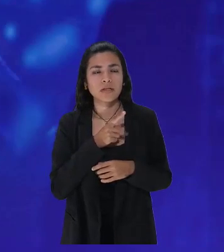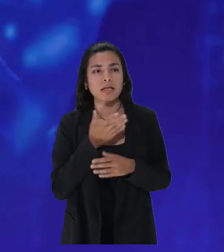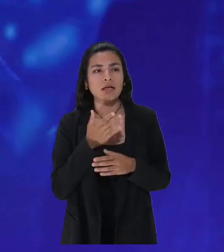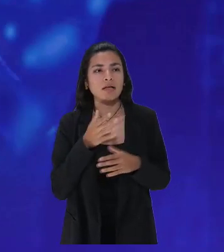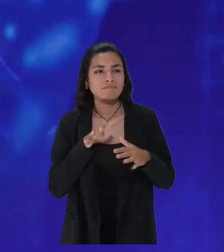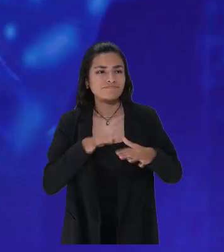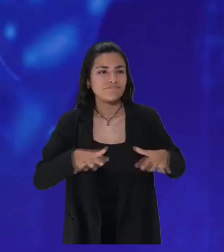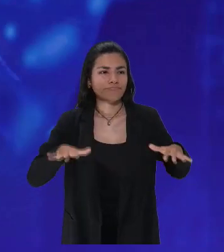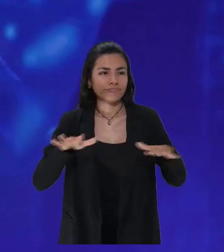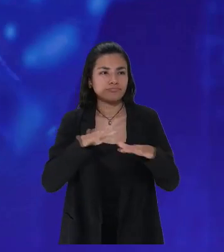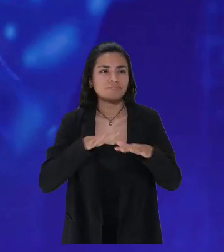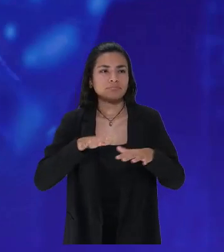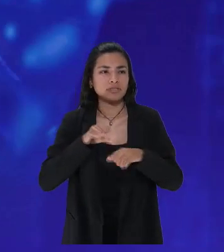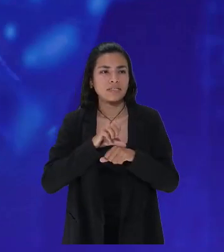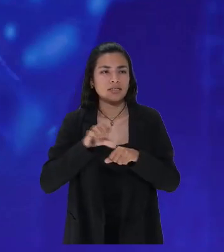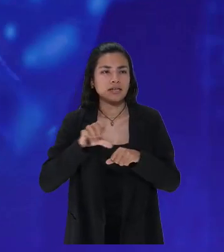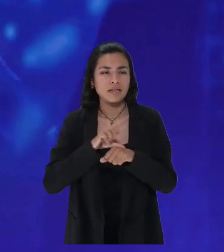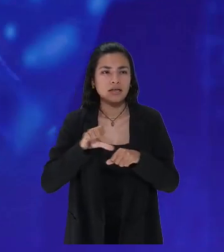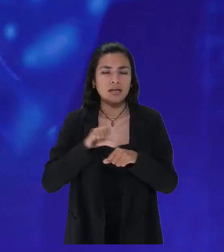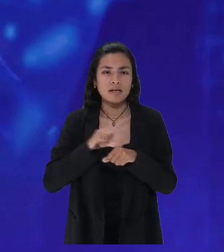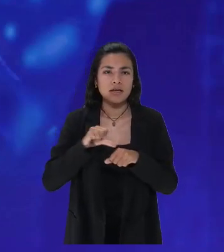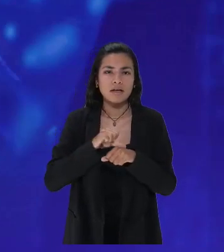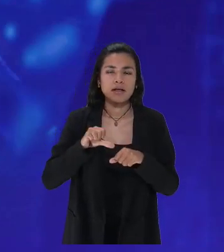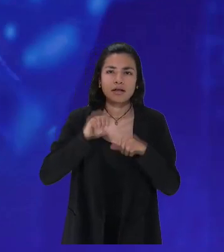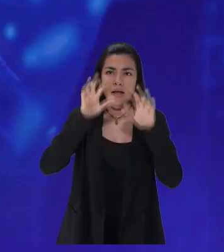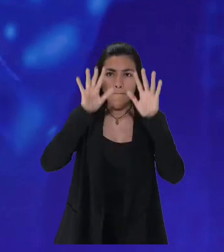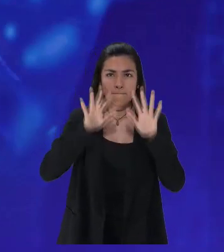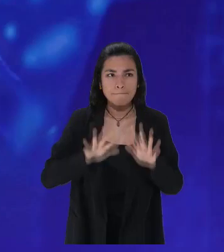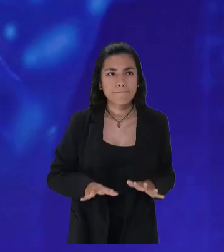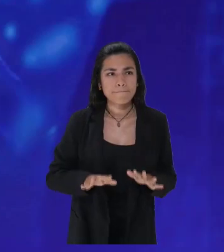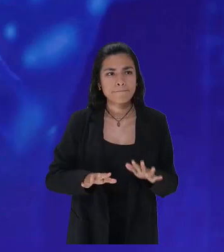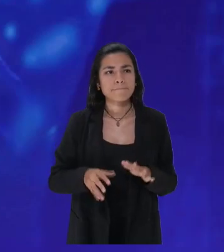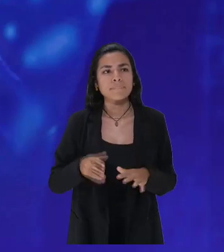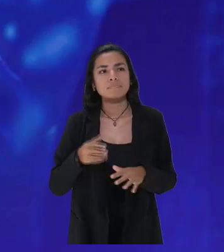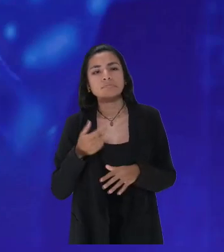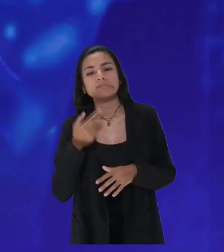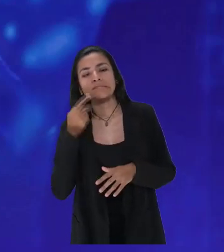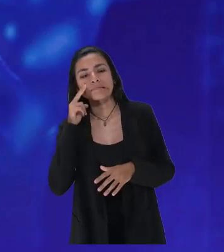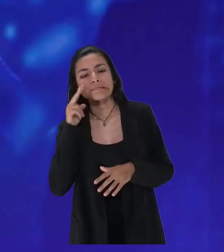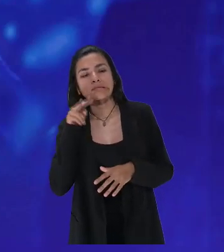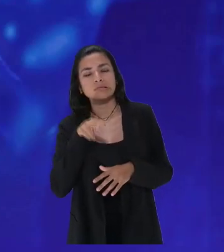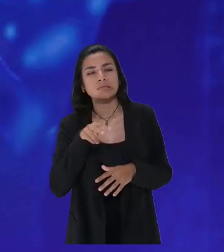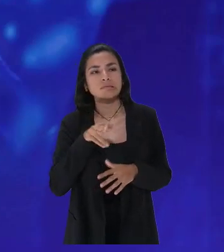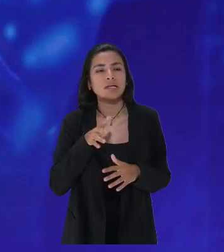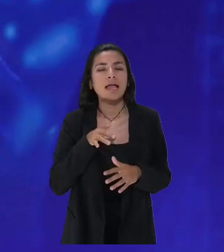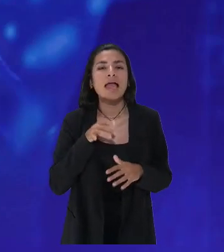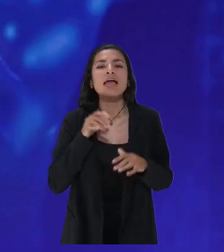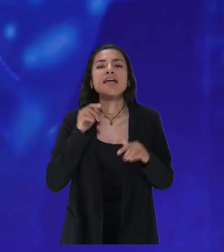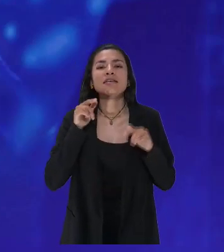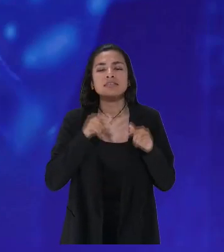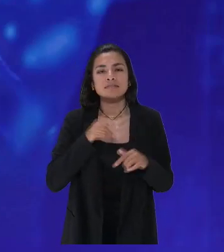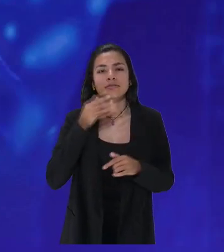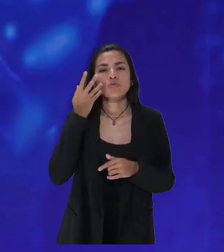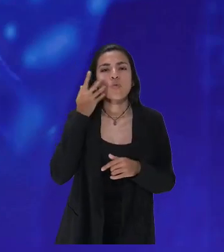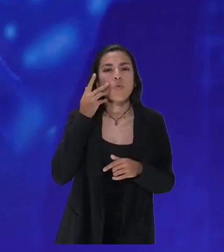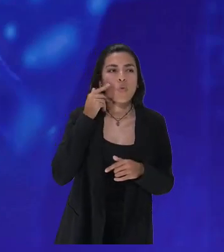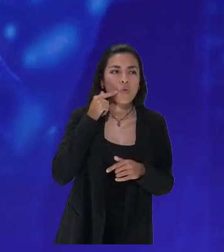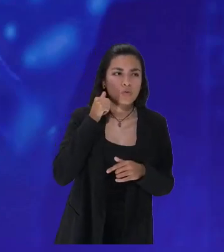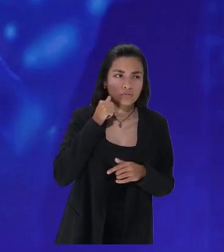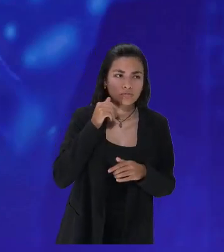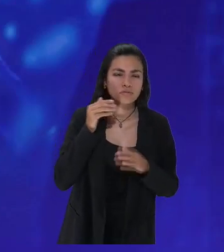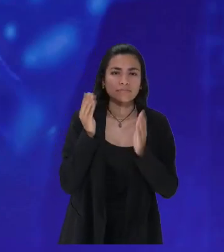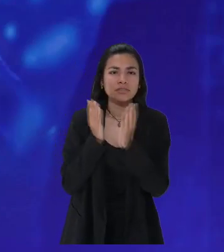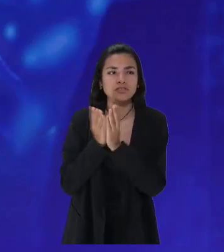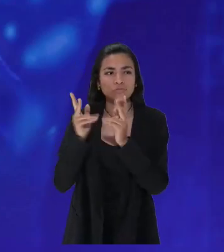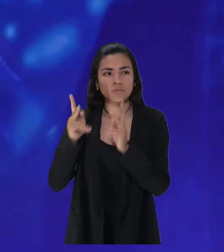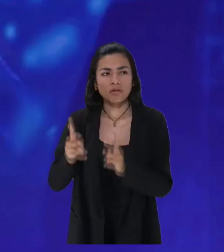tiene aquí como si fuera una cortina y hay detrás una persona tratando de ver algo. ¿Cómo les parece que ese es el día a día de los